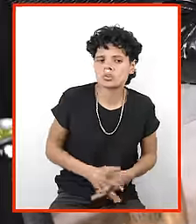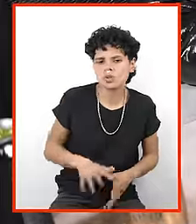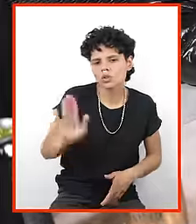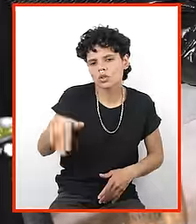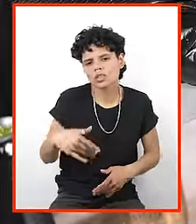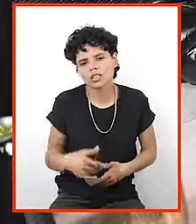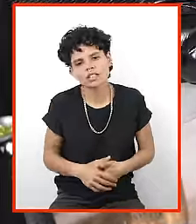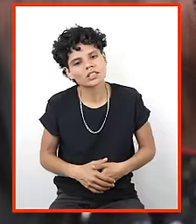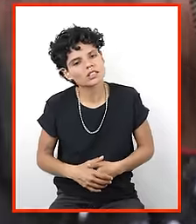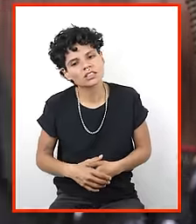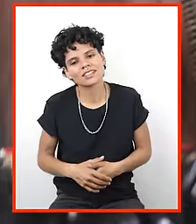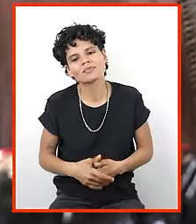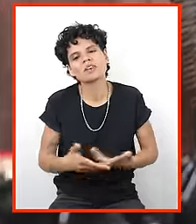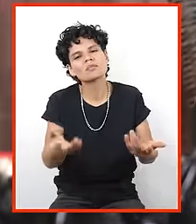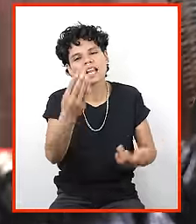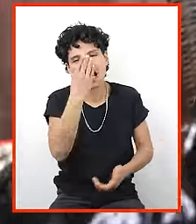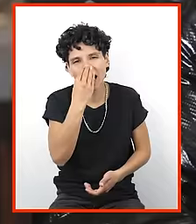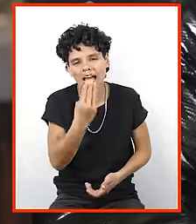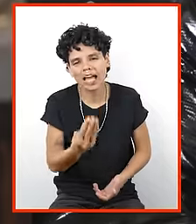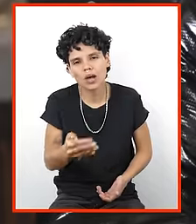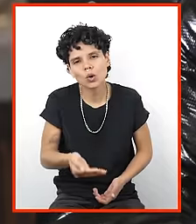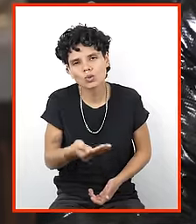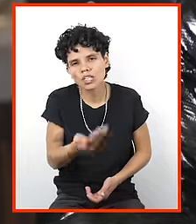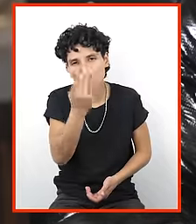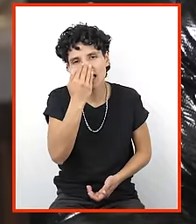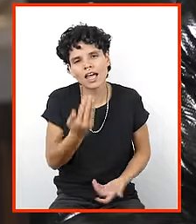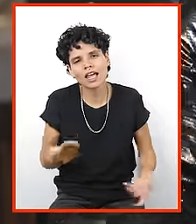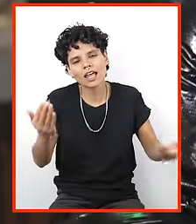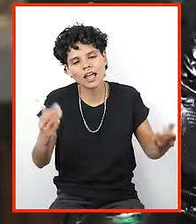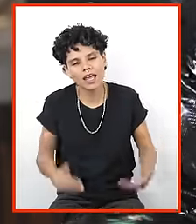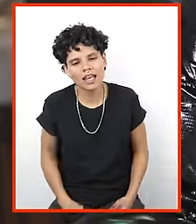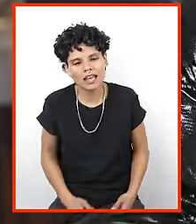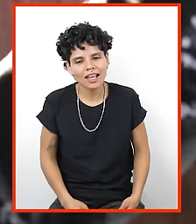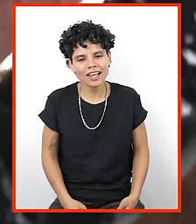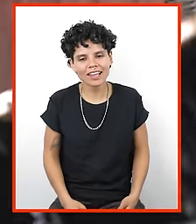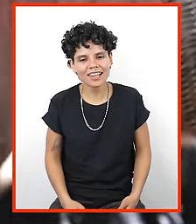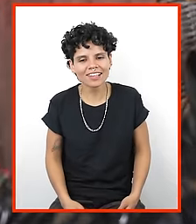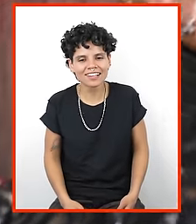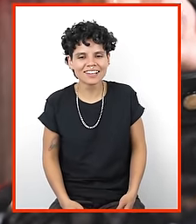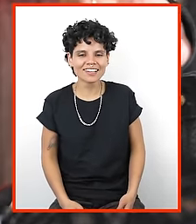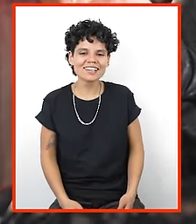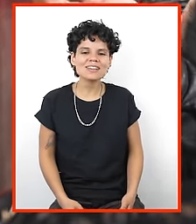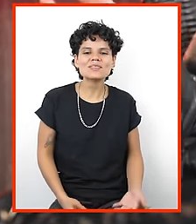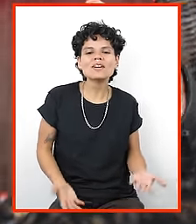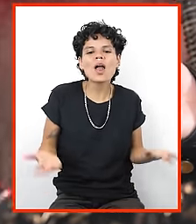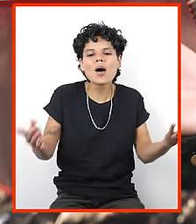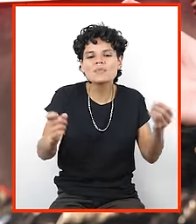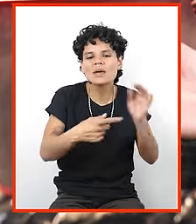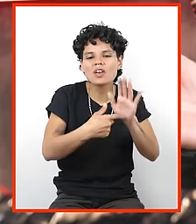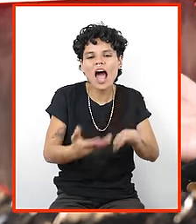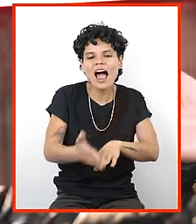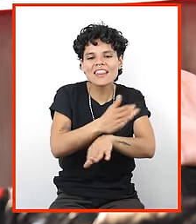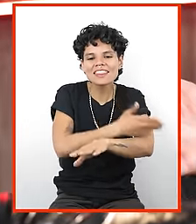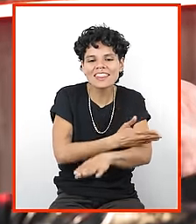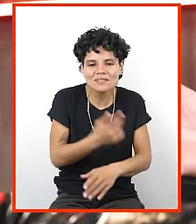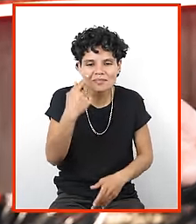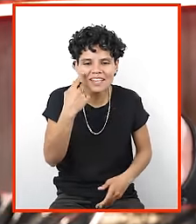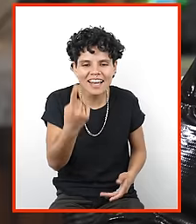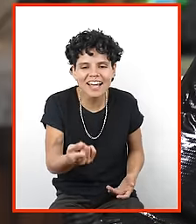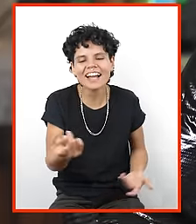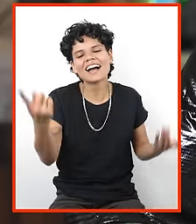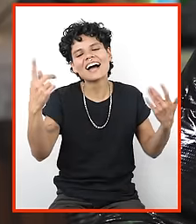Oiga tío. Sí, decir algo. No, pero... No, pero no, que está adelantando material. Pero,